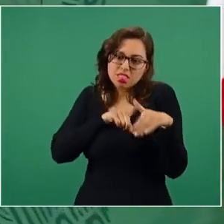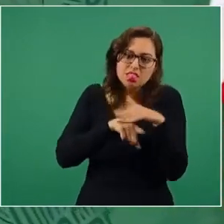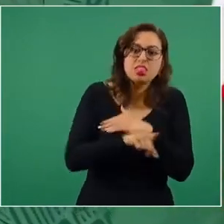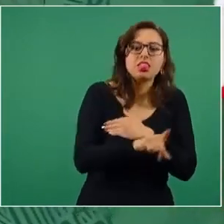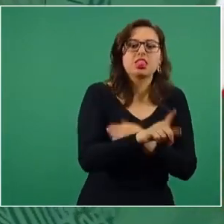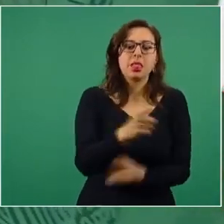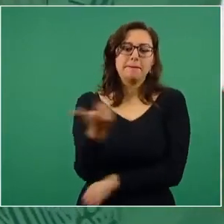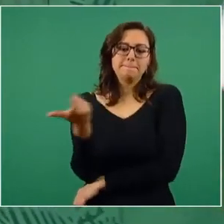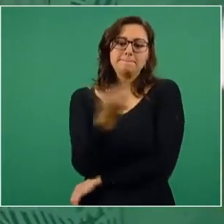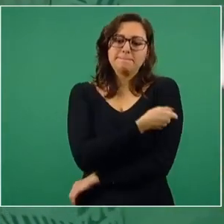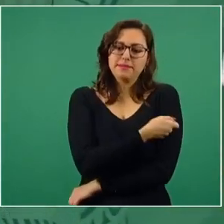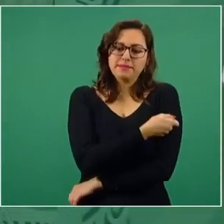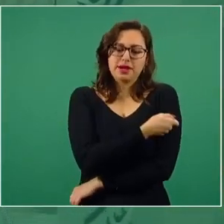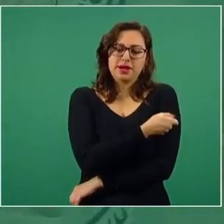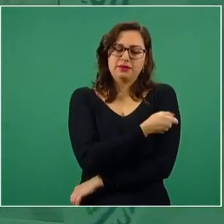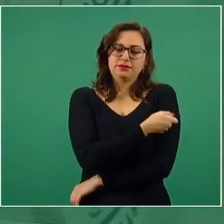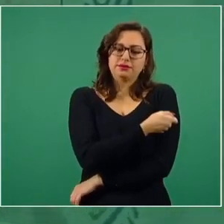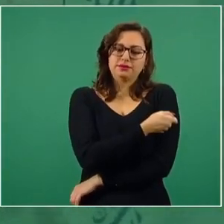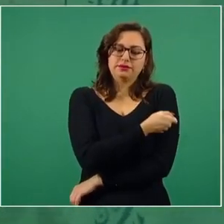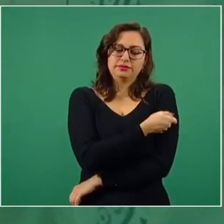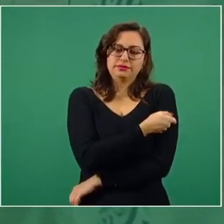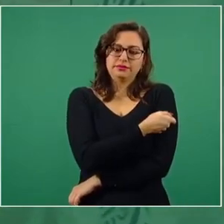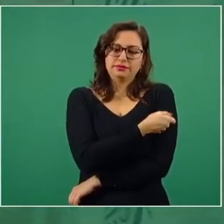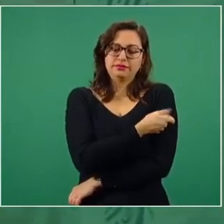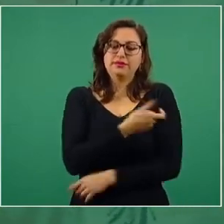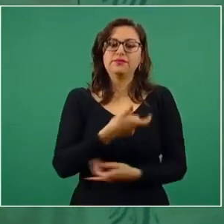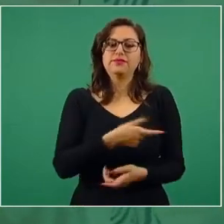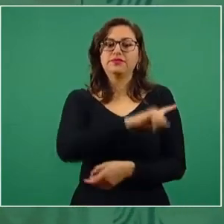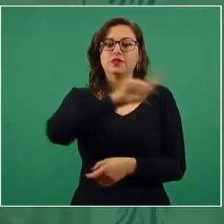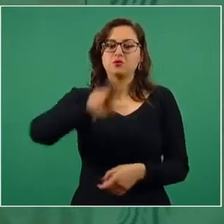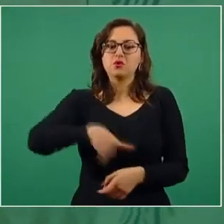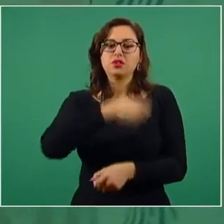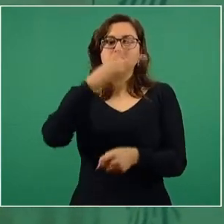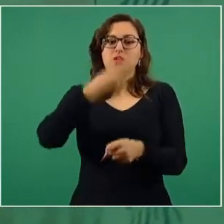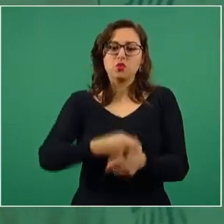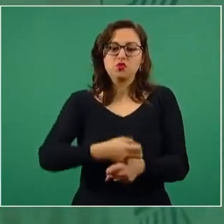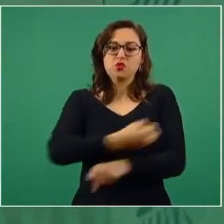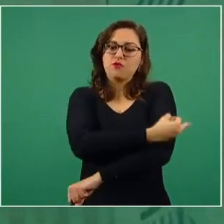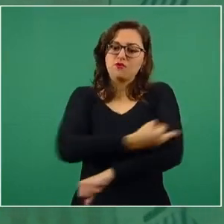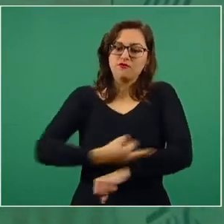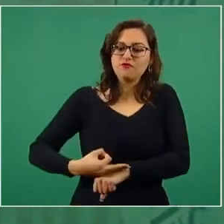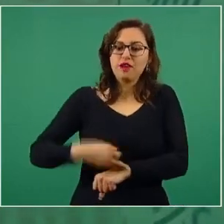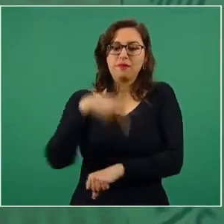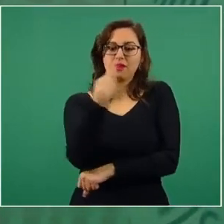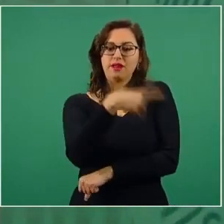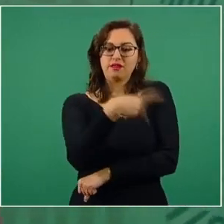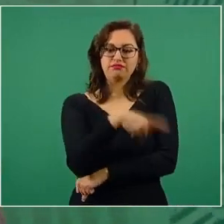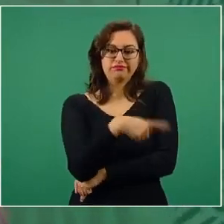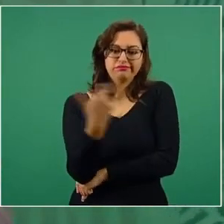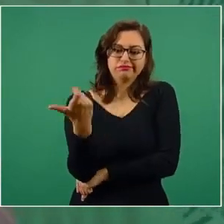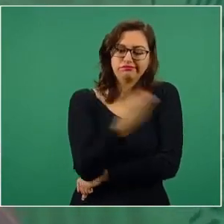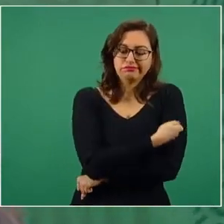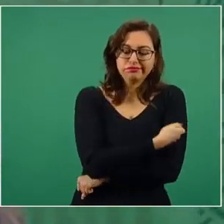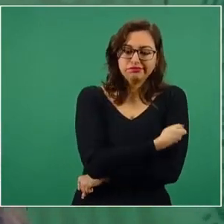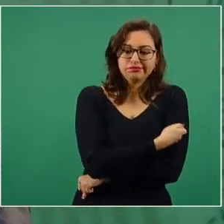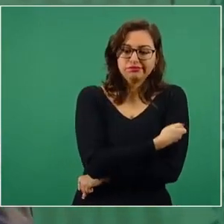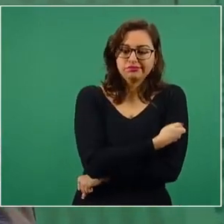se vacunaron ellos primero y luego sus familiares y todo.